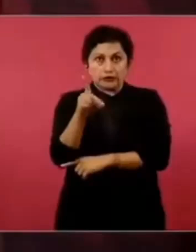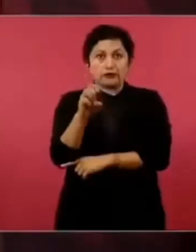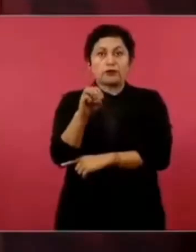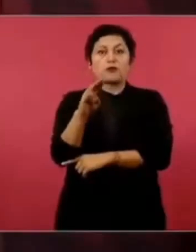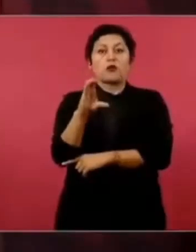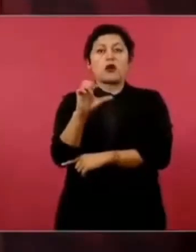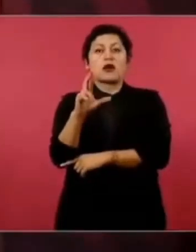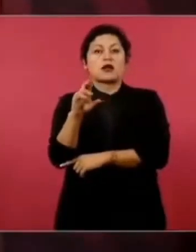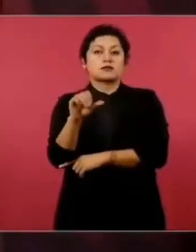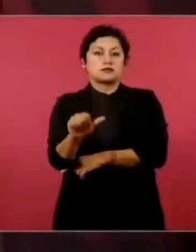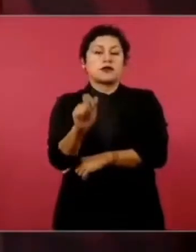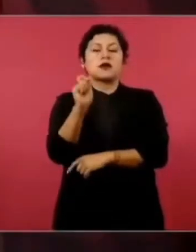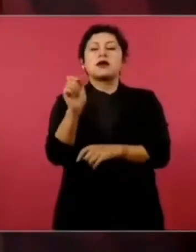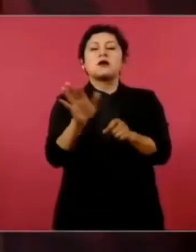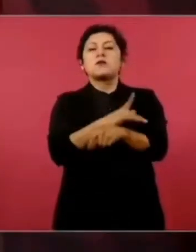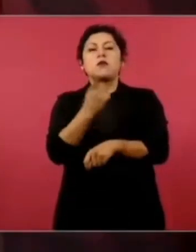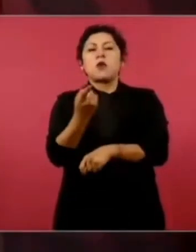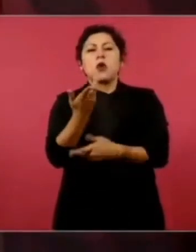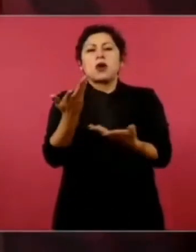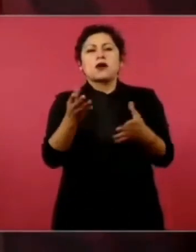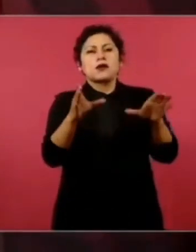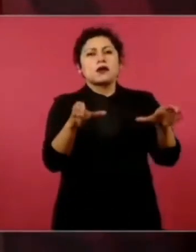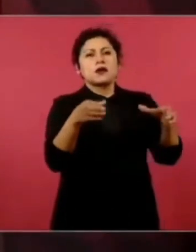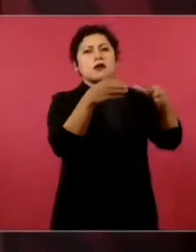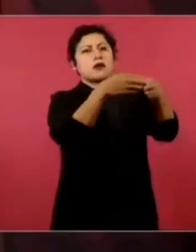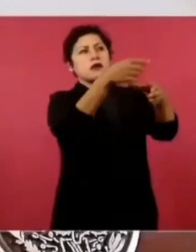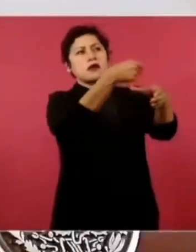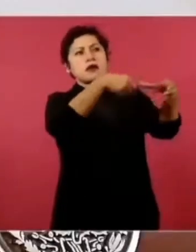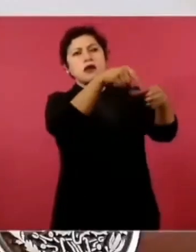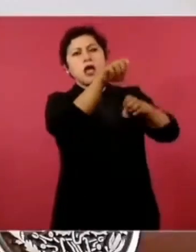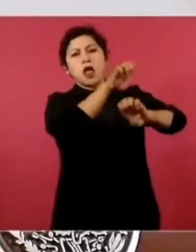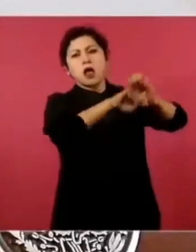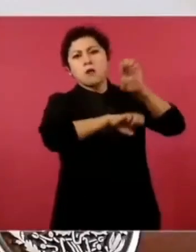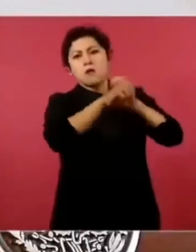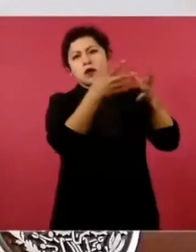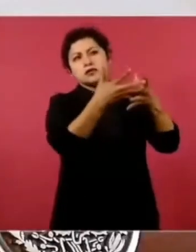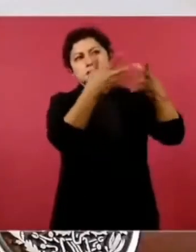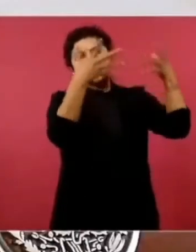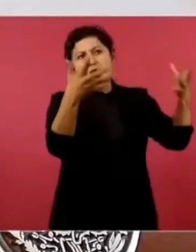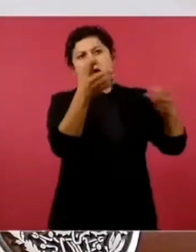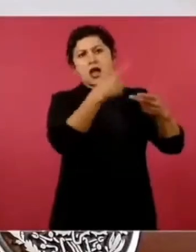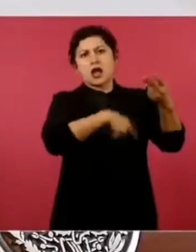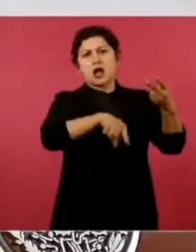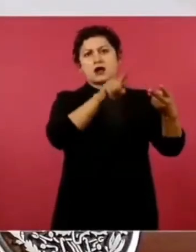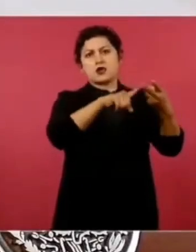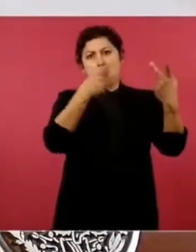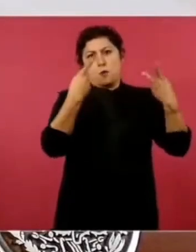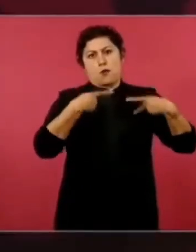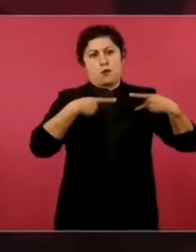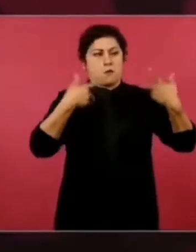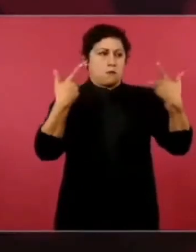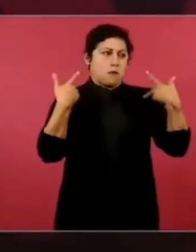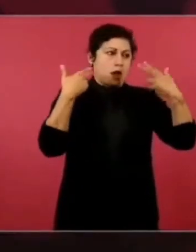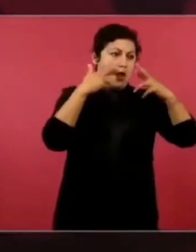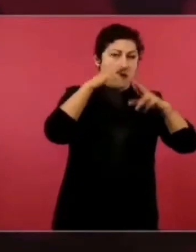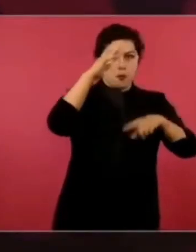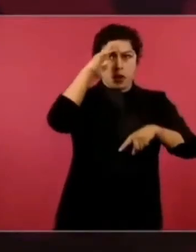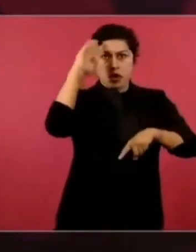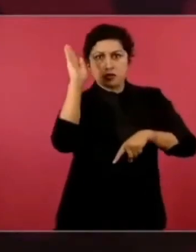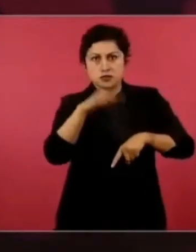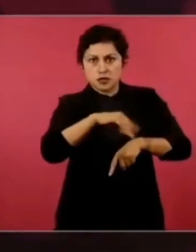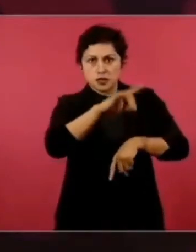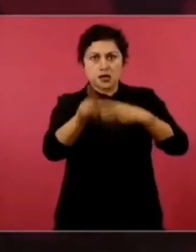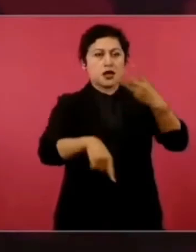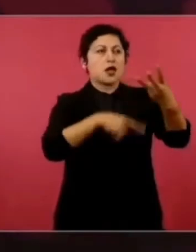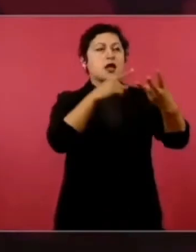a los grandes empresarios, a los académicos, a los de